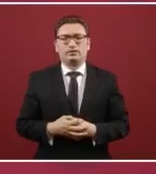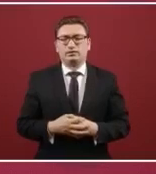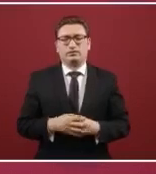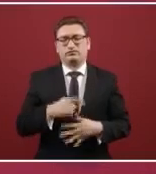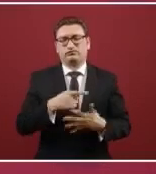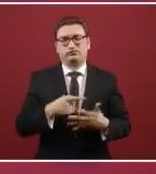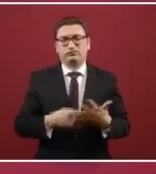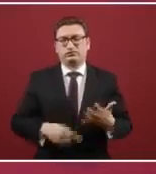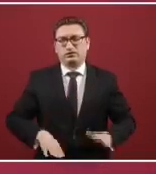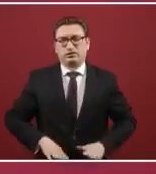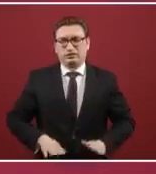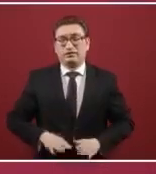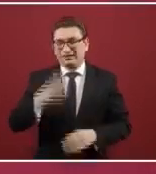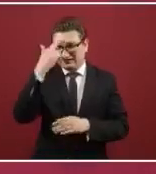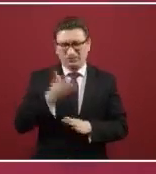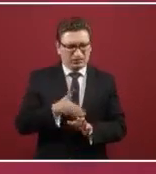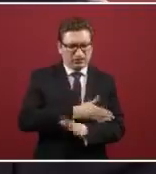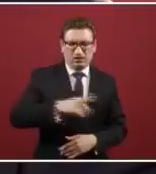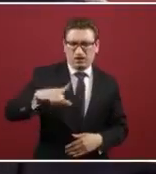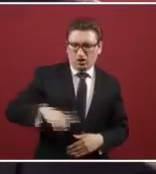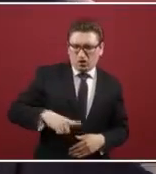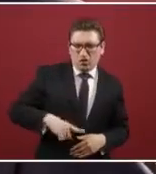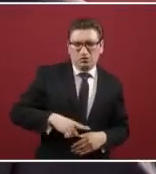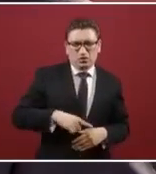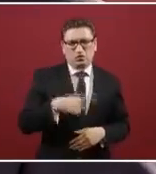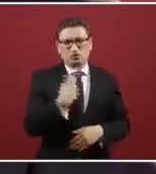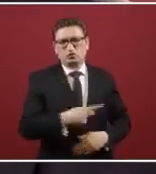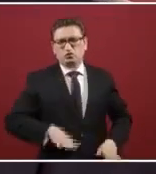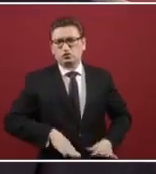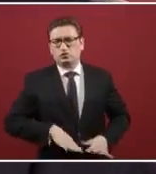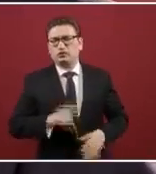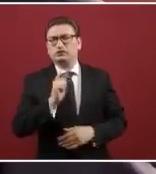Una de las características del periodo neoliberal es que